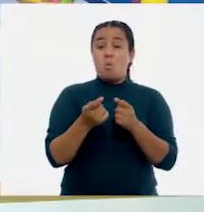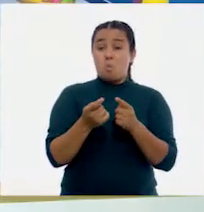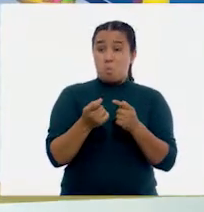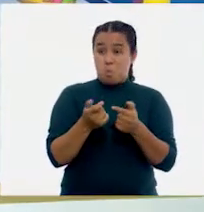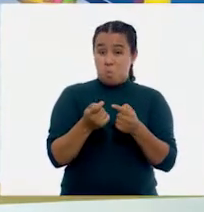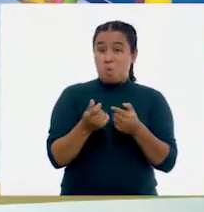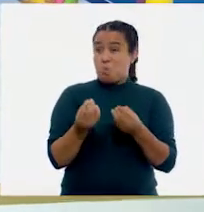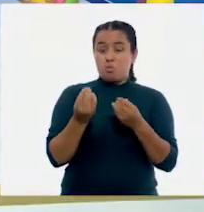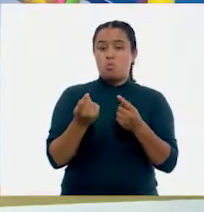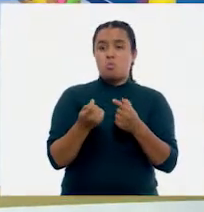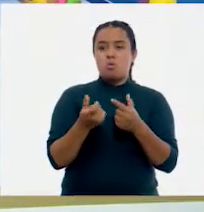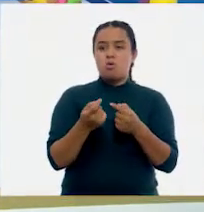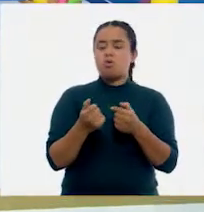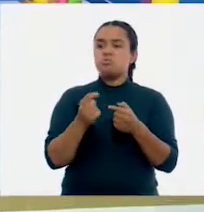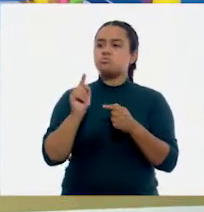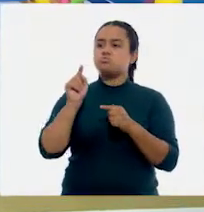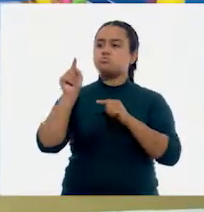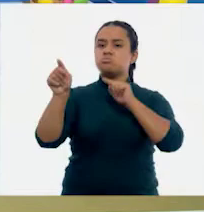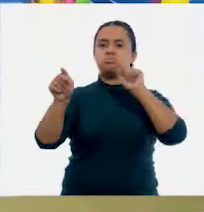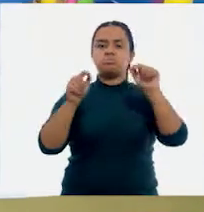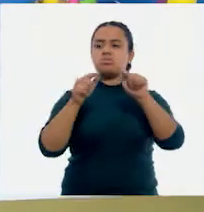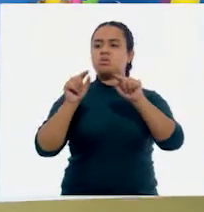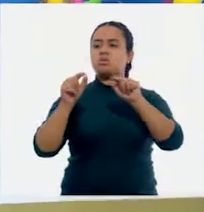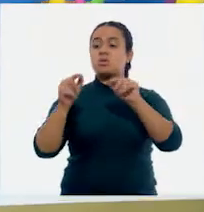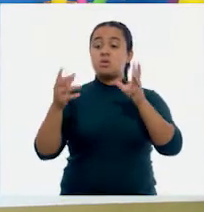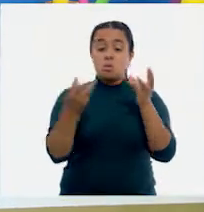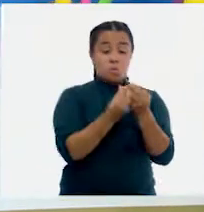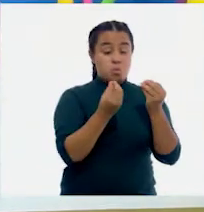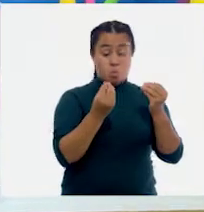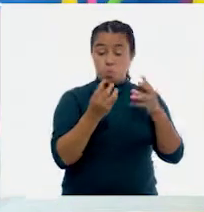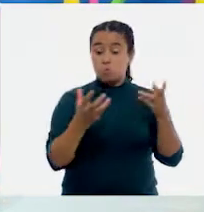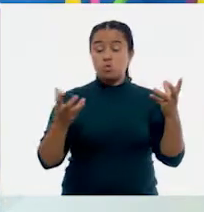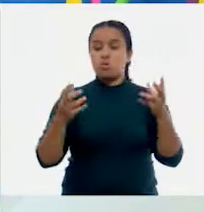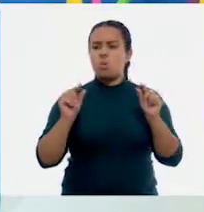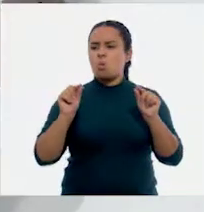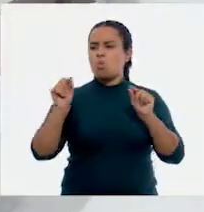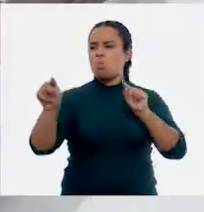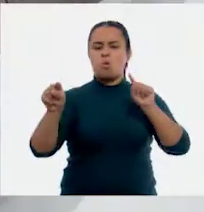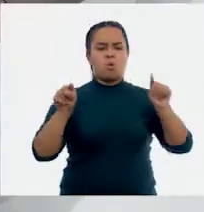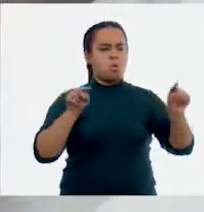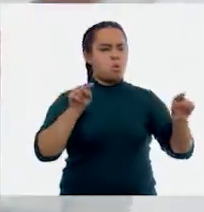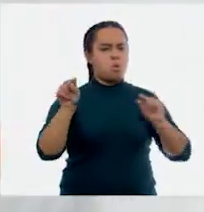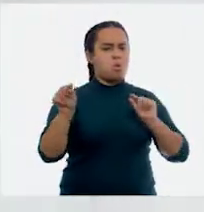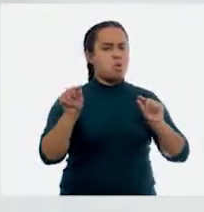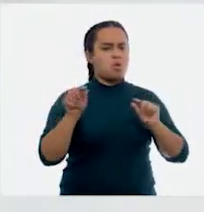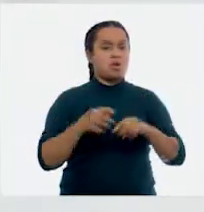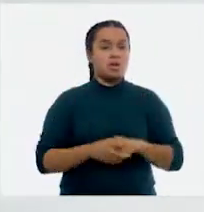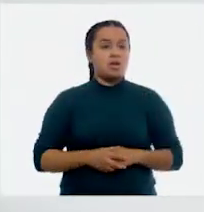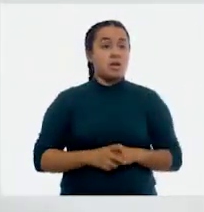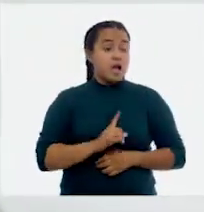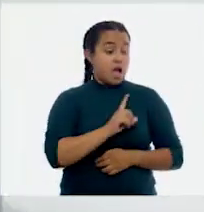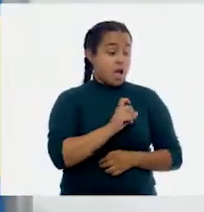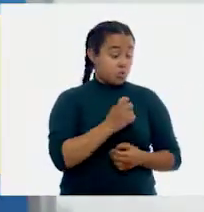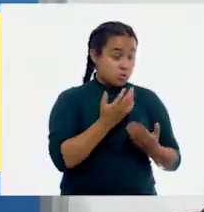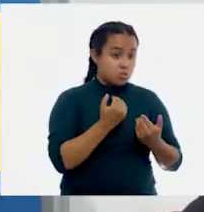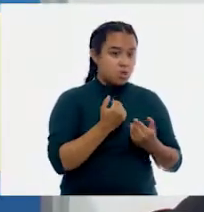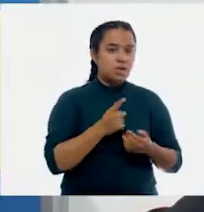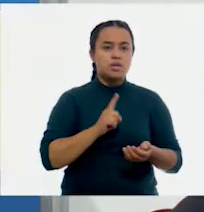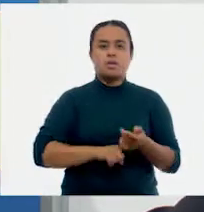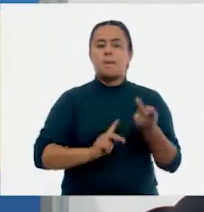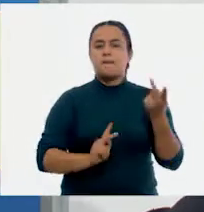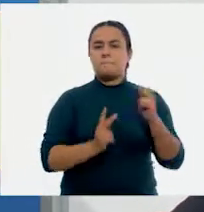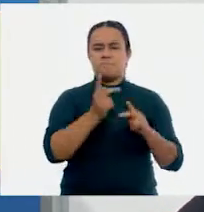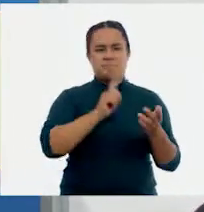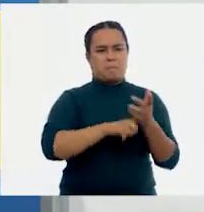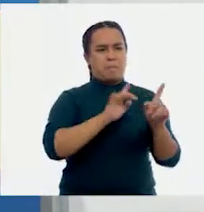y dispersas. ¿Sale? Ok, entonces, como no tenemos agua, tenemos unas plantas